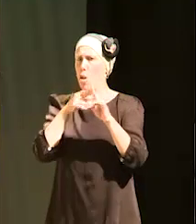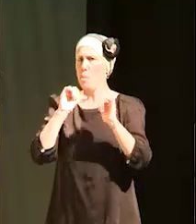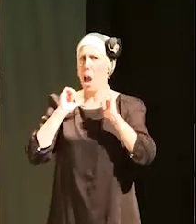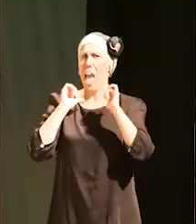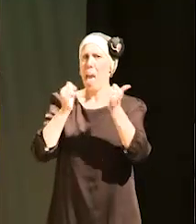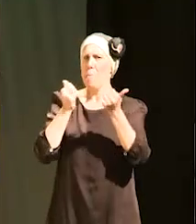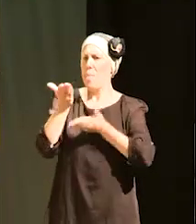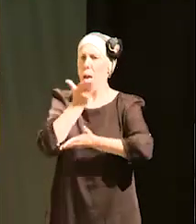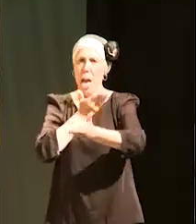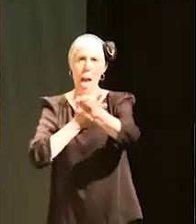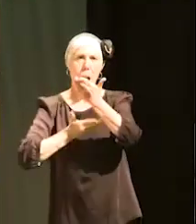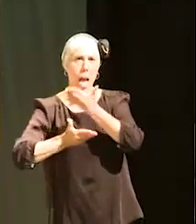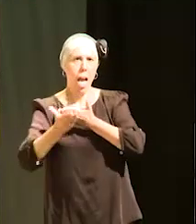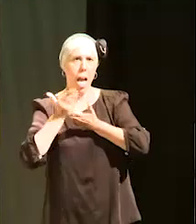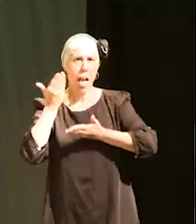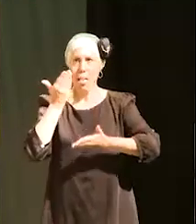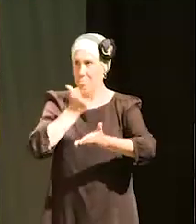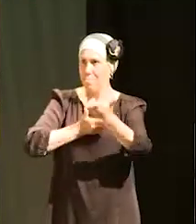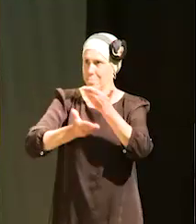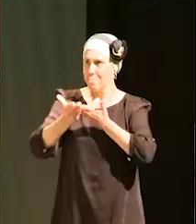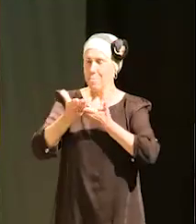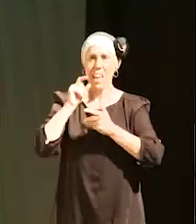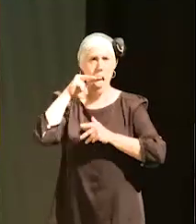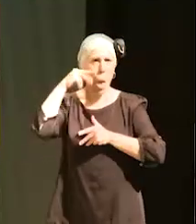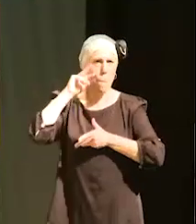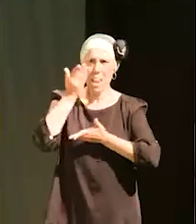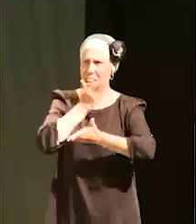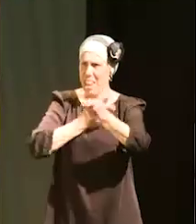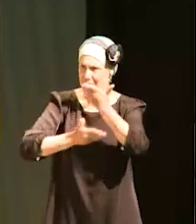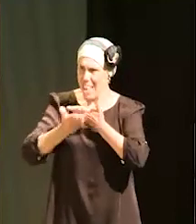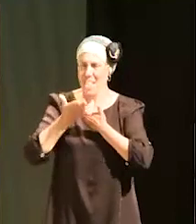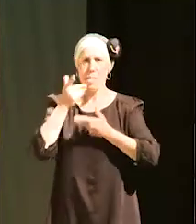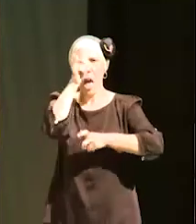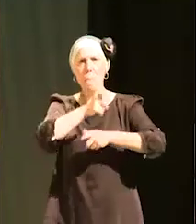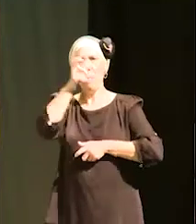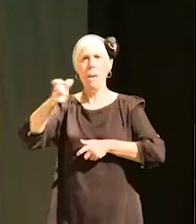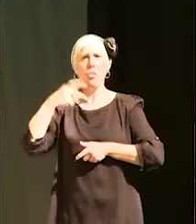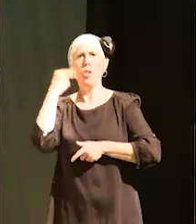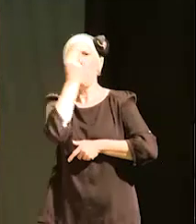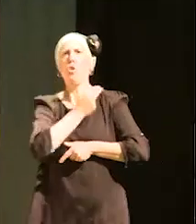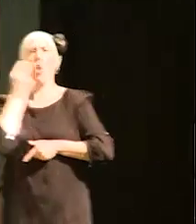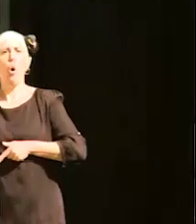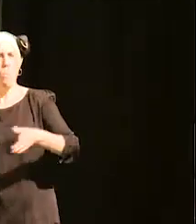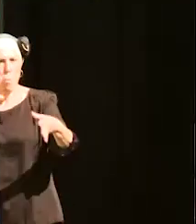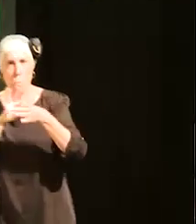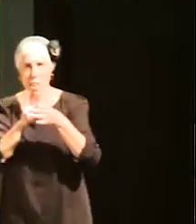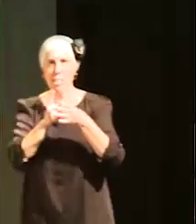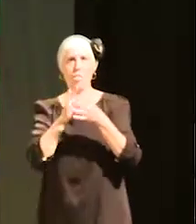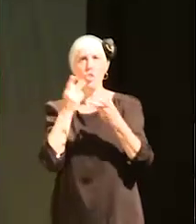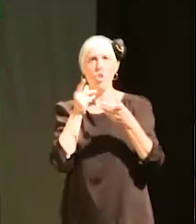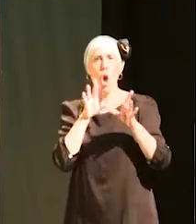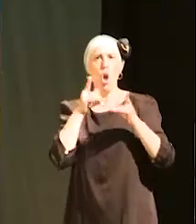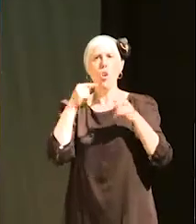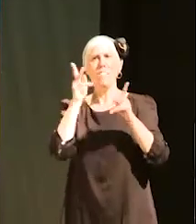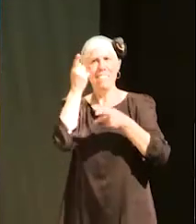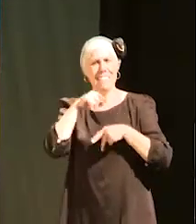facilitadores que tengan la sensibilidad y el compromiso y la sensibilidad para saber que